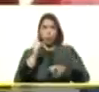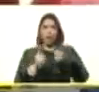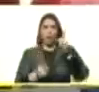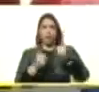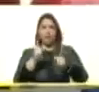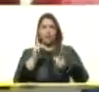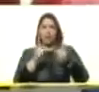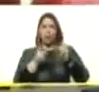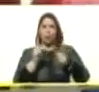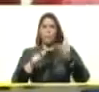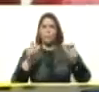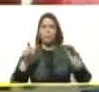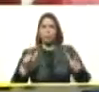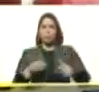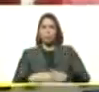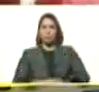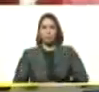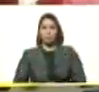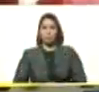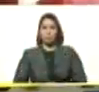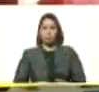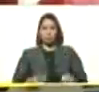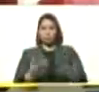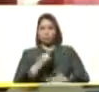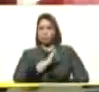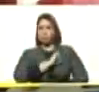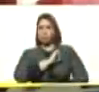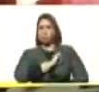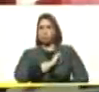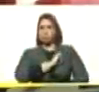gente le da miedo.